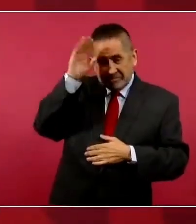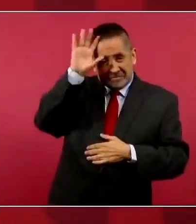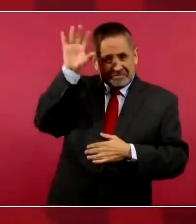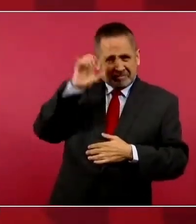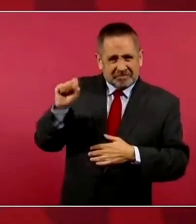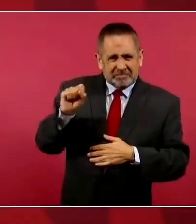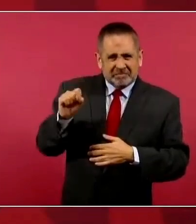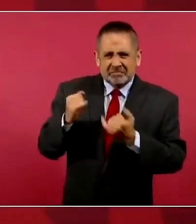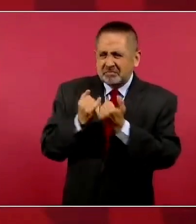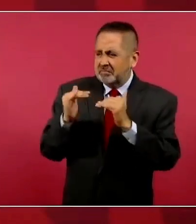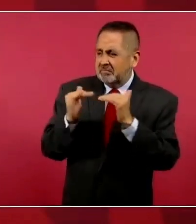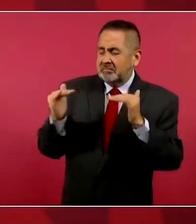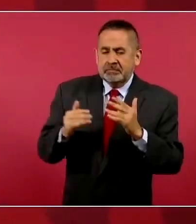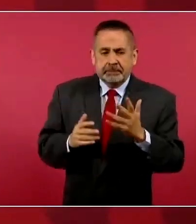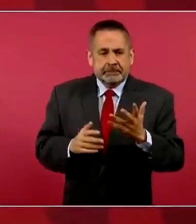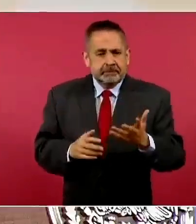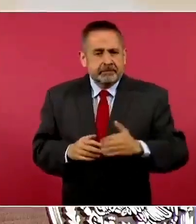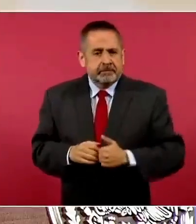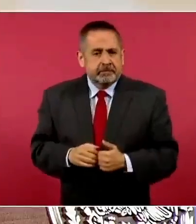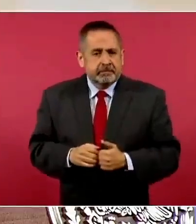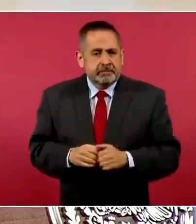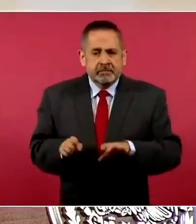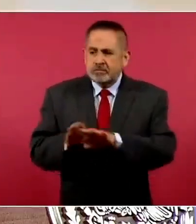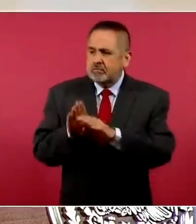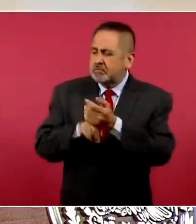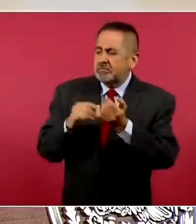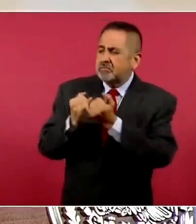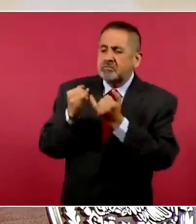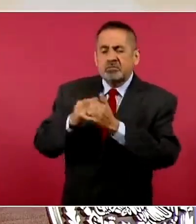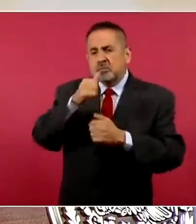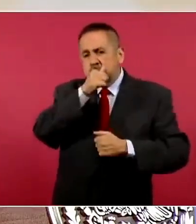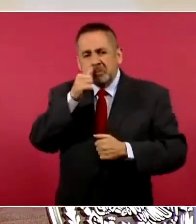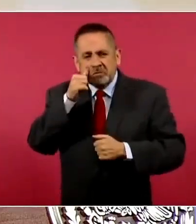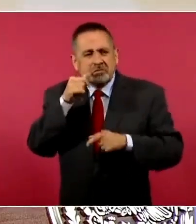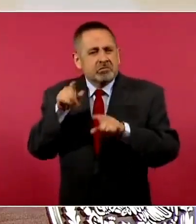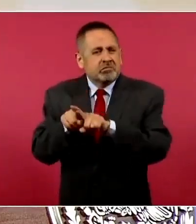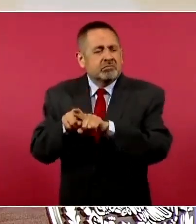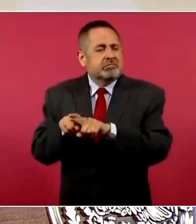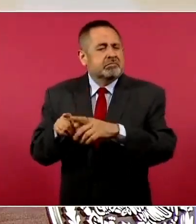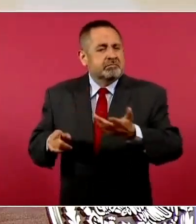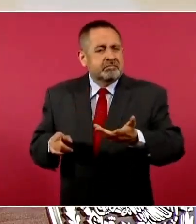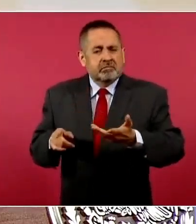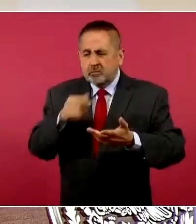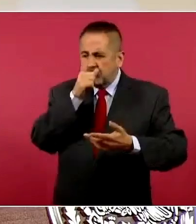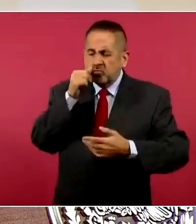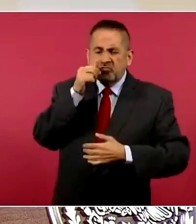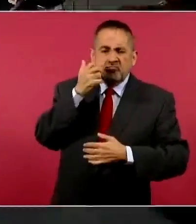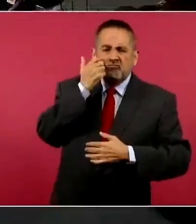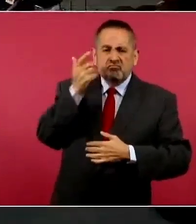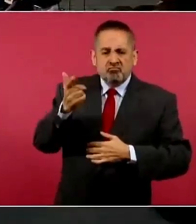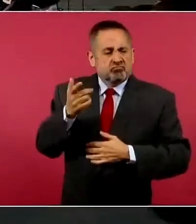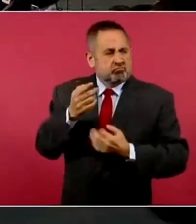la igualdad? ¿Cómo vas a estar pensando en Juárez si Juárez